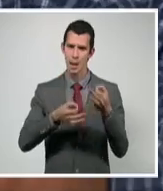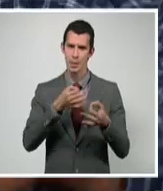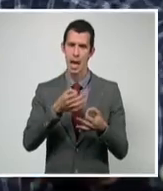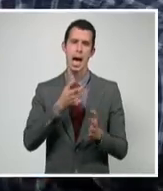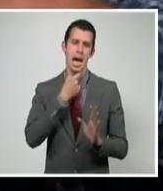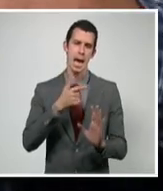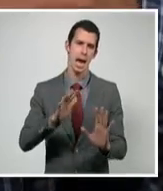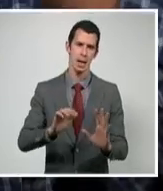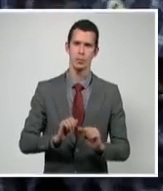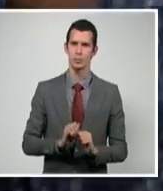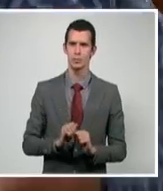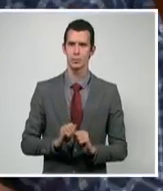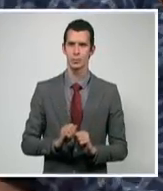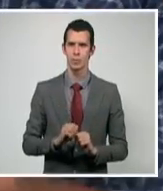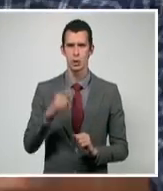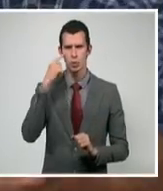hipercríticos,